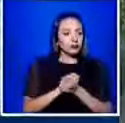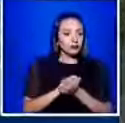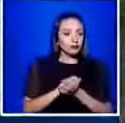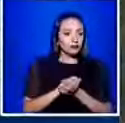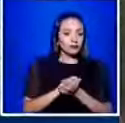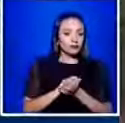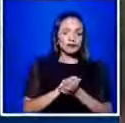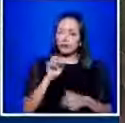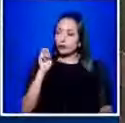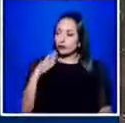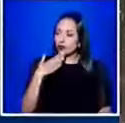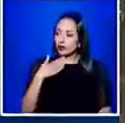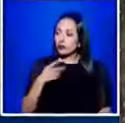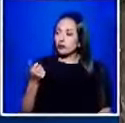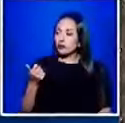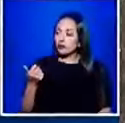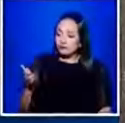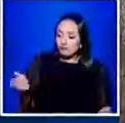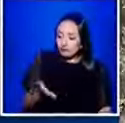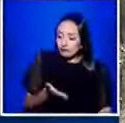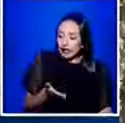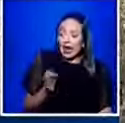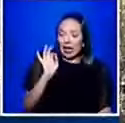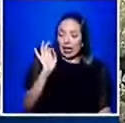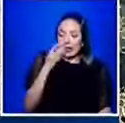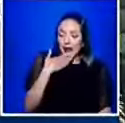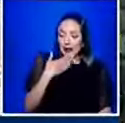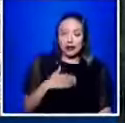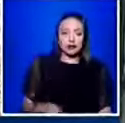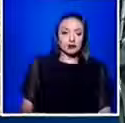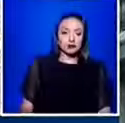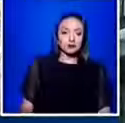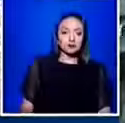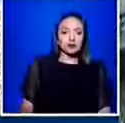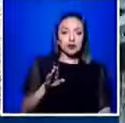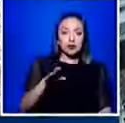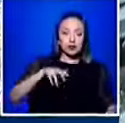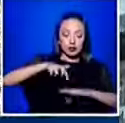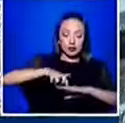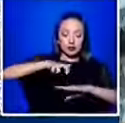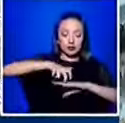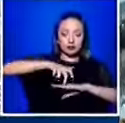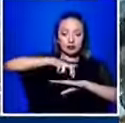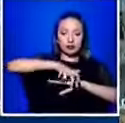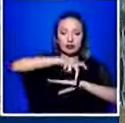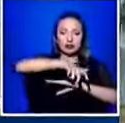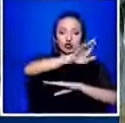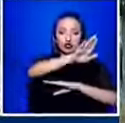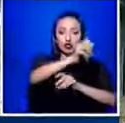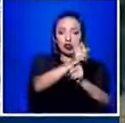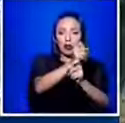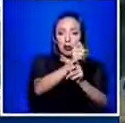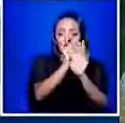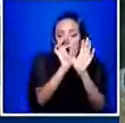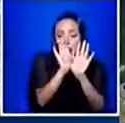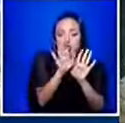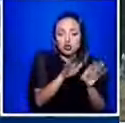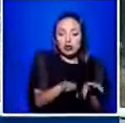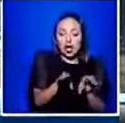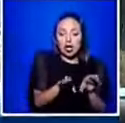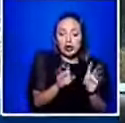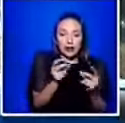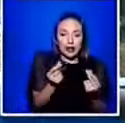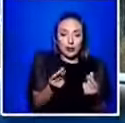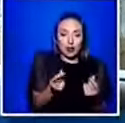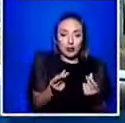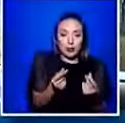del día. Ayúdele a pasar a la vecinita, por favor, ayúdele a pasar en este momento a la vecinita que va a su trabajo, está